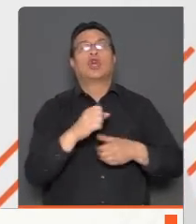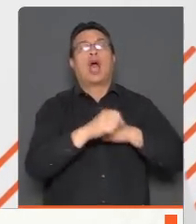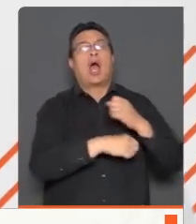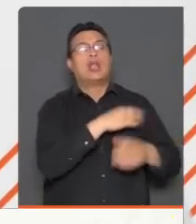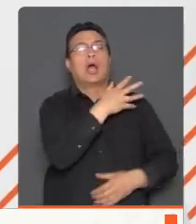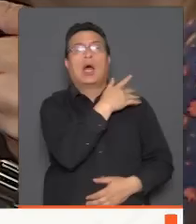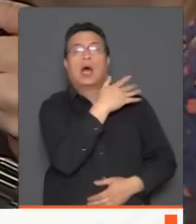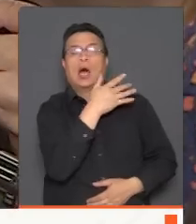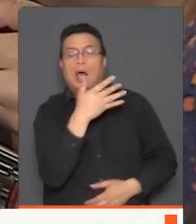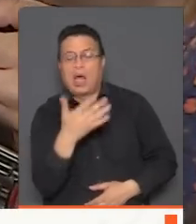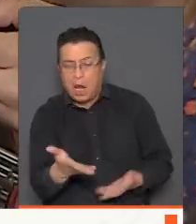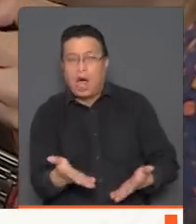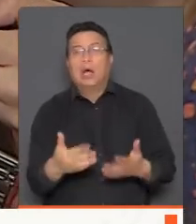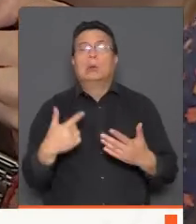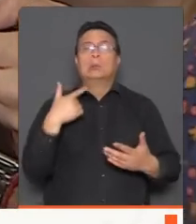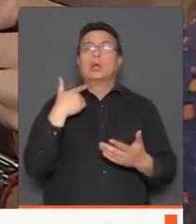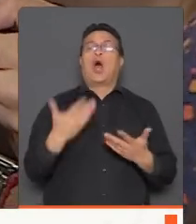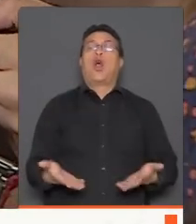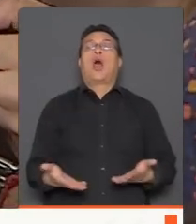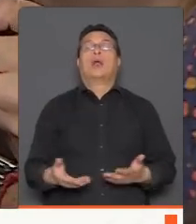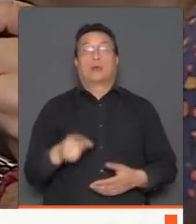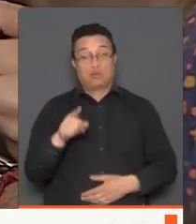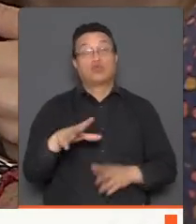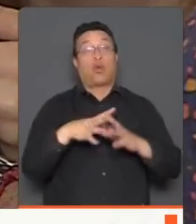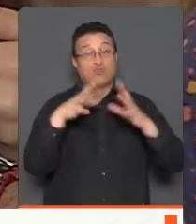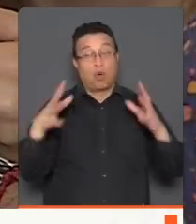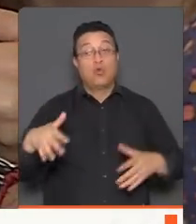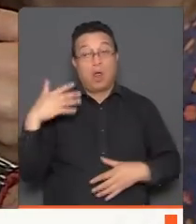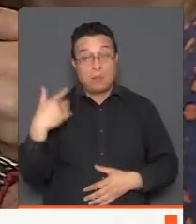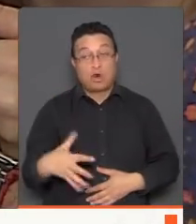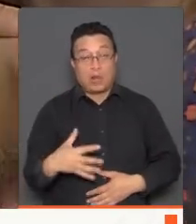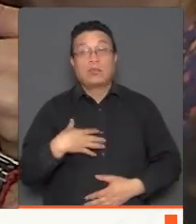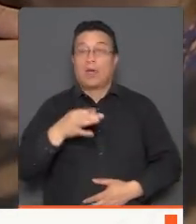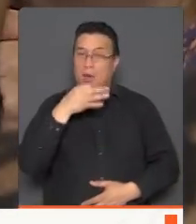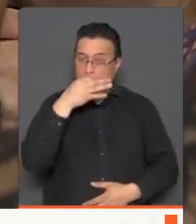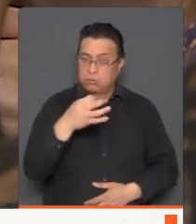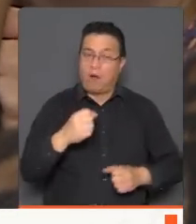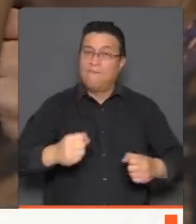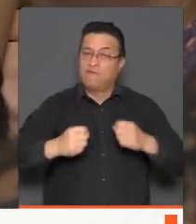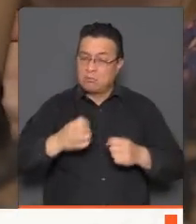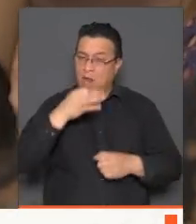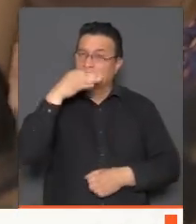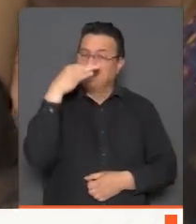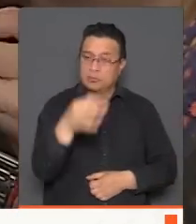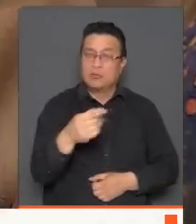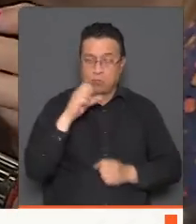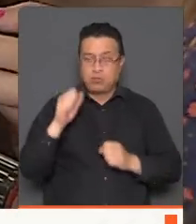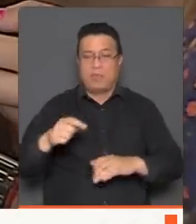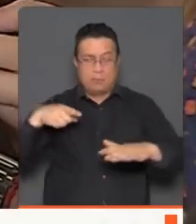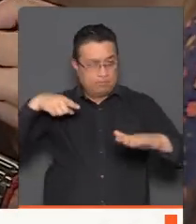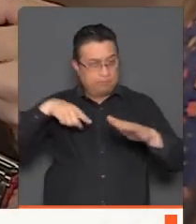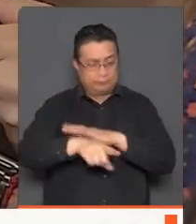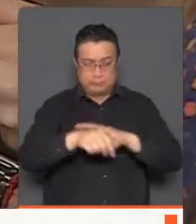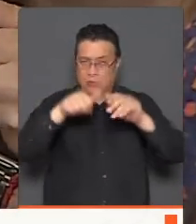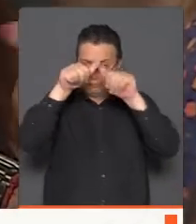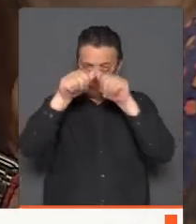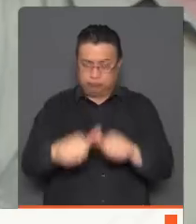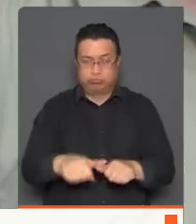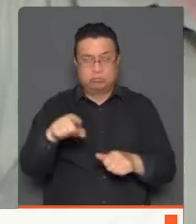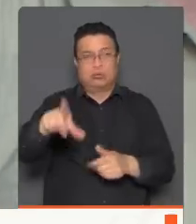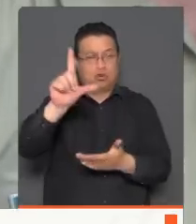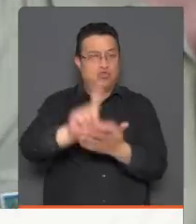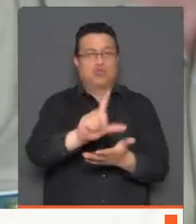que terminó así? Y por eso es tan relevante y he sido tan enfática en solicitar que pueda haber una intervención de manera permanente en estos